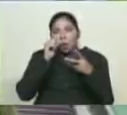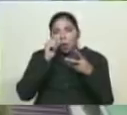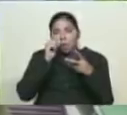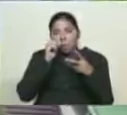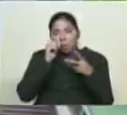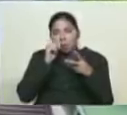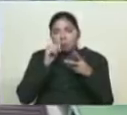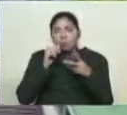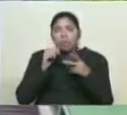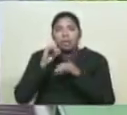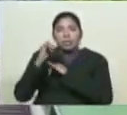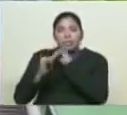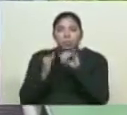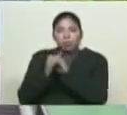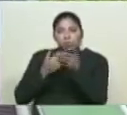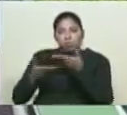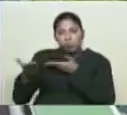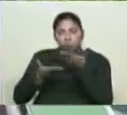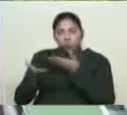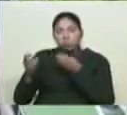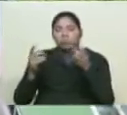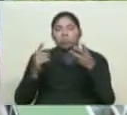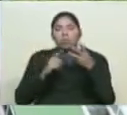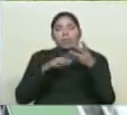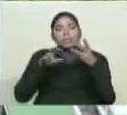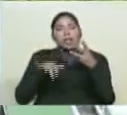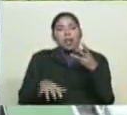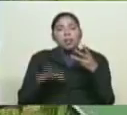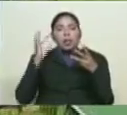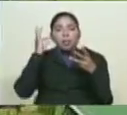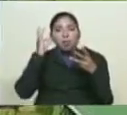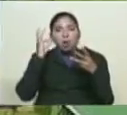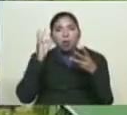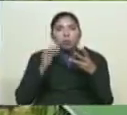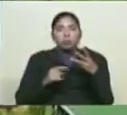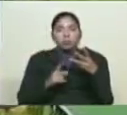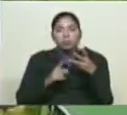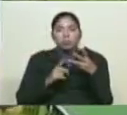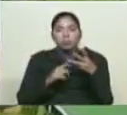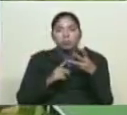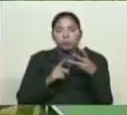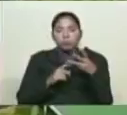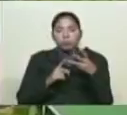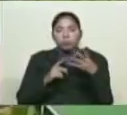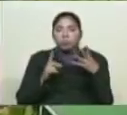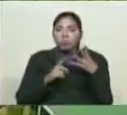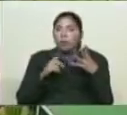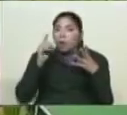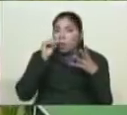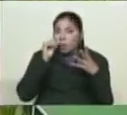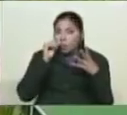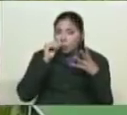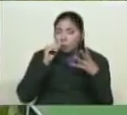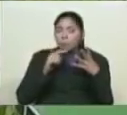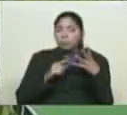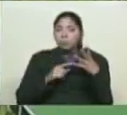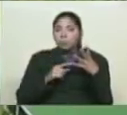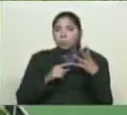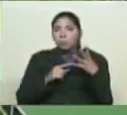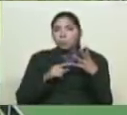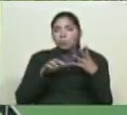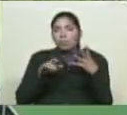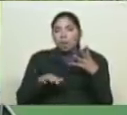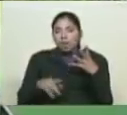Relaciones Internacionales, Elena Linares, secretaria de la Mujer y Enlace Electoral del PCB, Pedro Euse, secretario del Movimiento Obrero